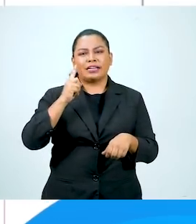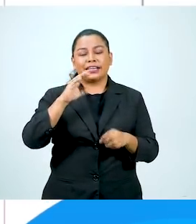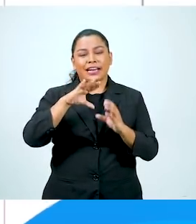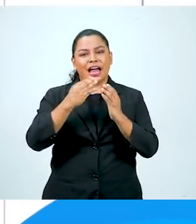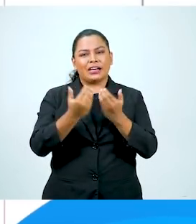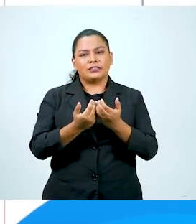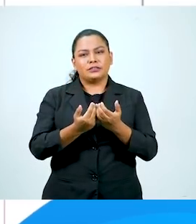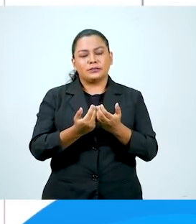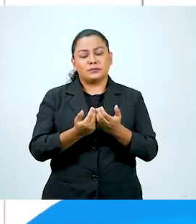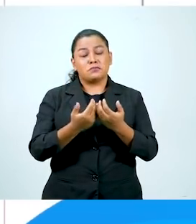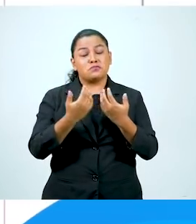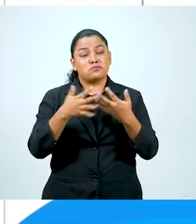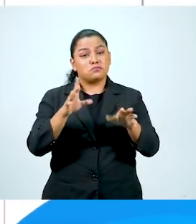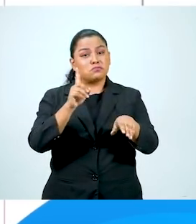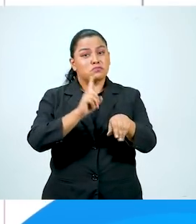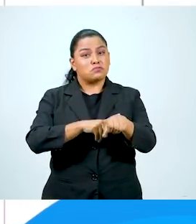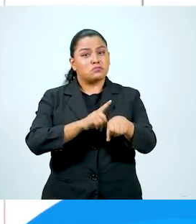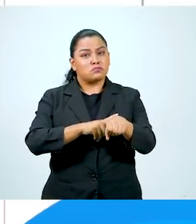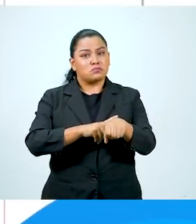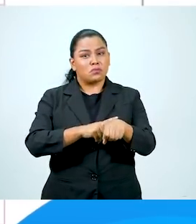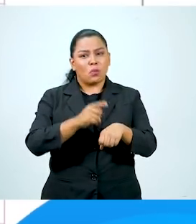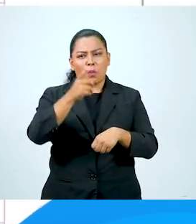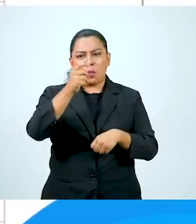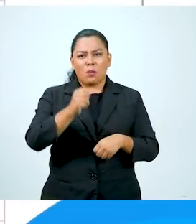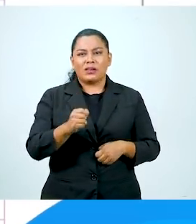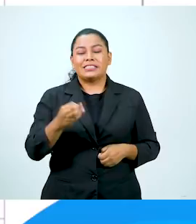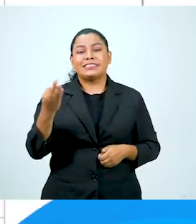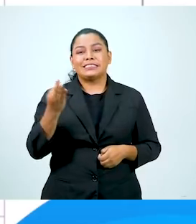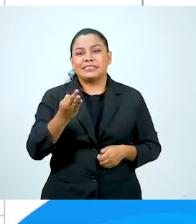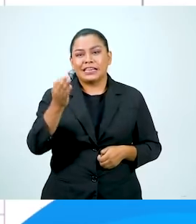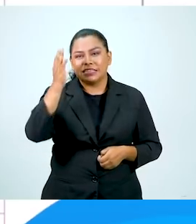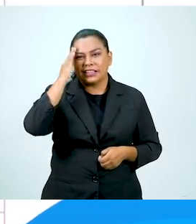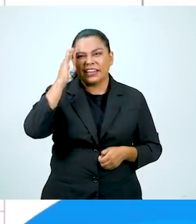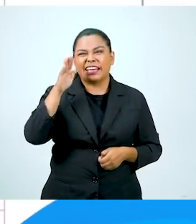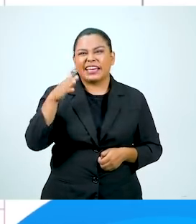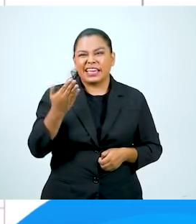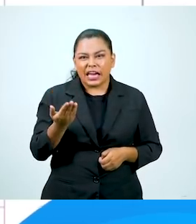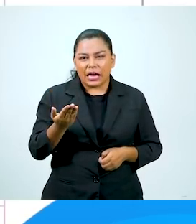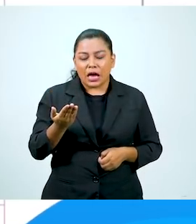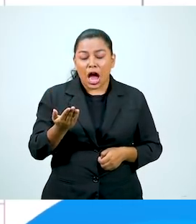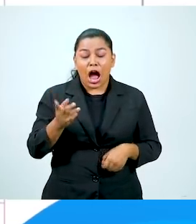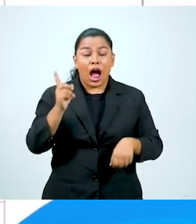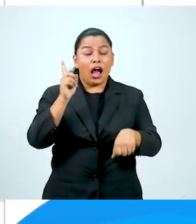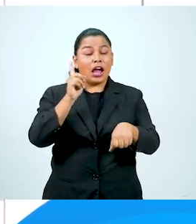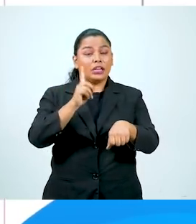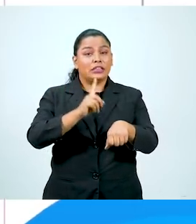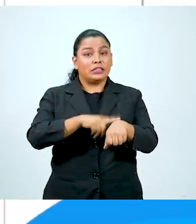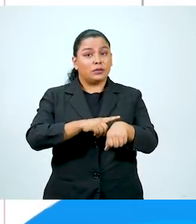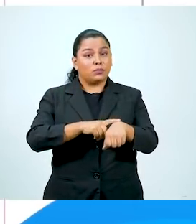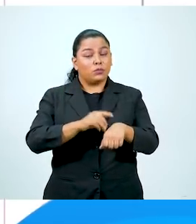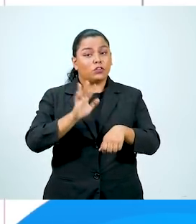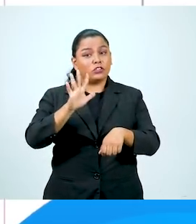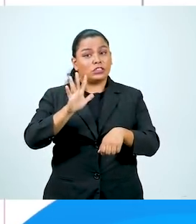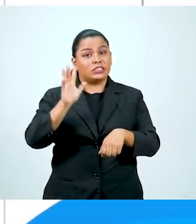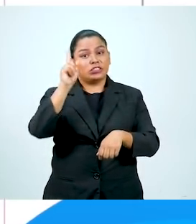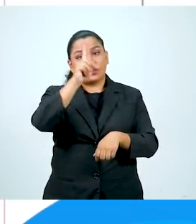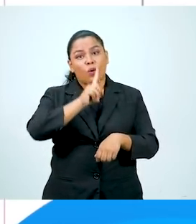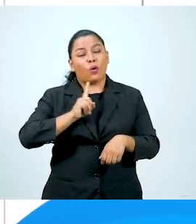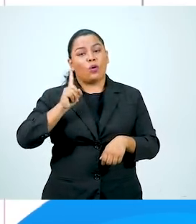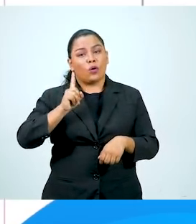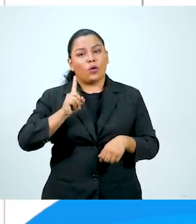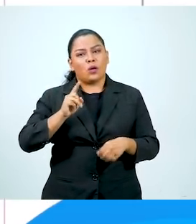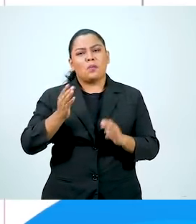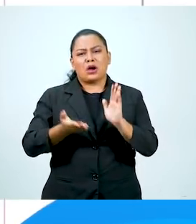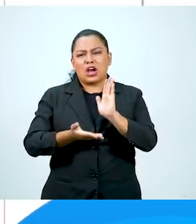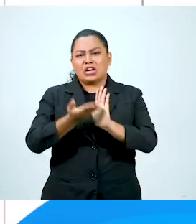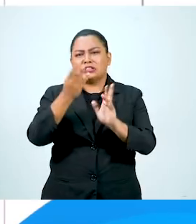que al asignar las fechas en la columna del mes, se debe tener en cuenta este lapso de tiempo para evitar desfases en el